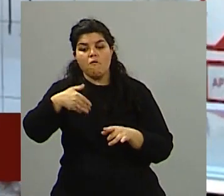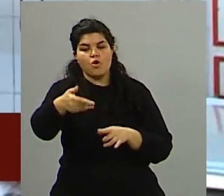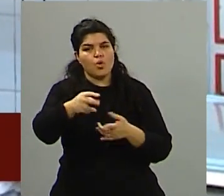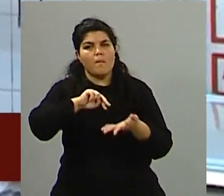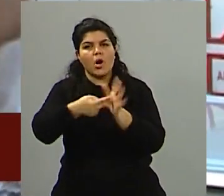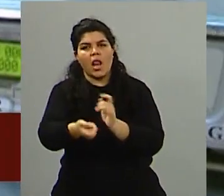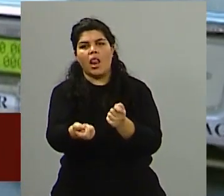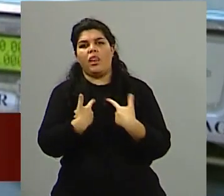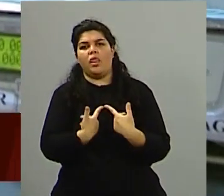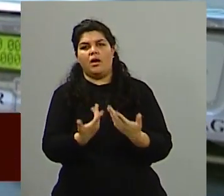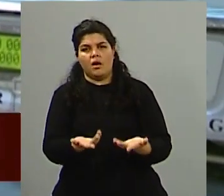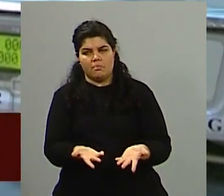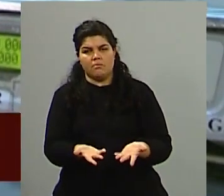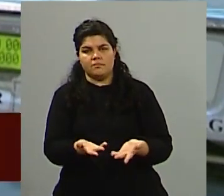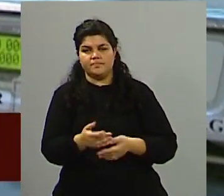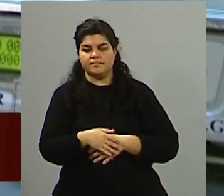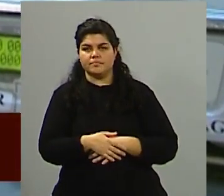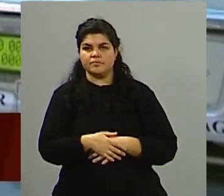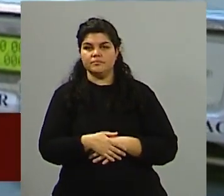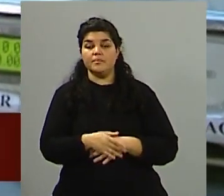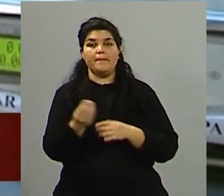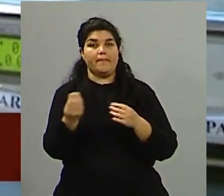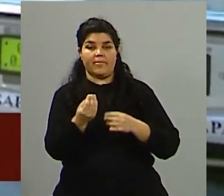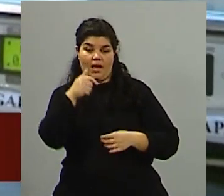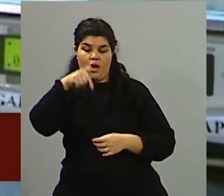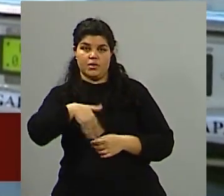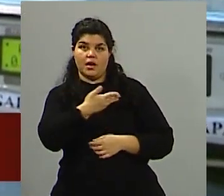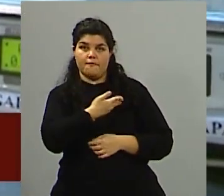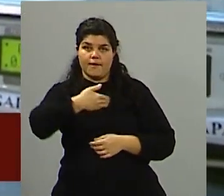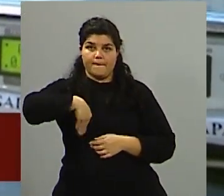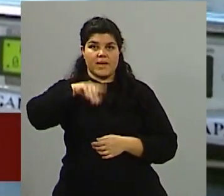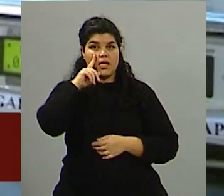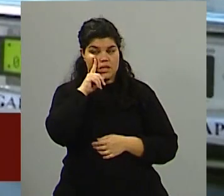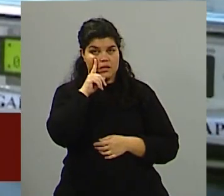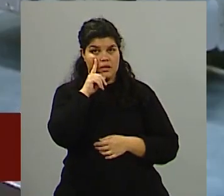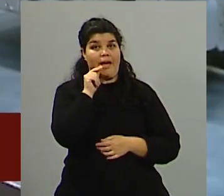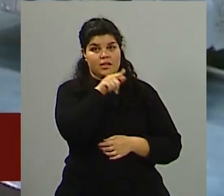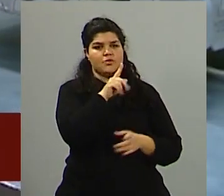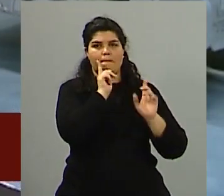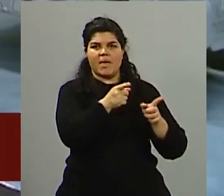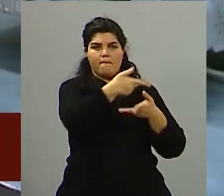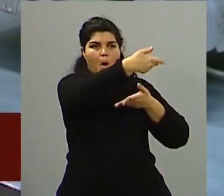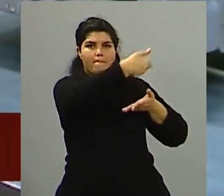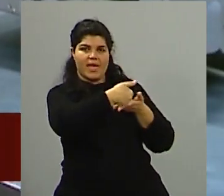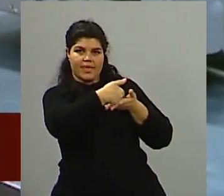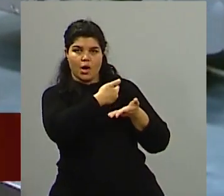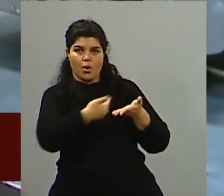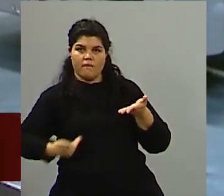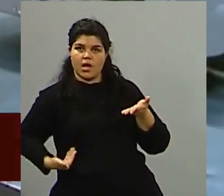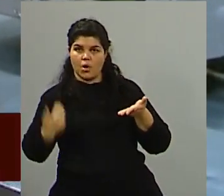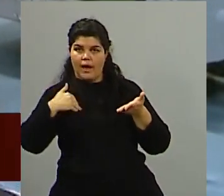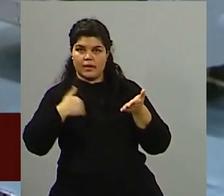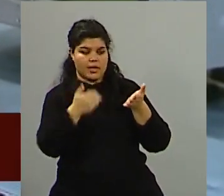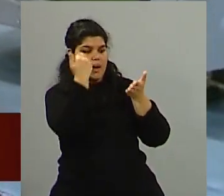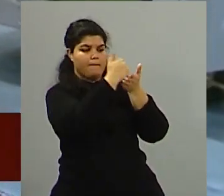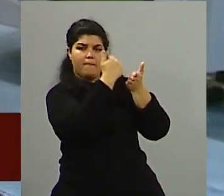gobierno, además de llegar al acuerdo con el FMI, fue aplicar una serie de medidas que van de la mano con lo que el FMI le pide al gobierno para poder proceder con